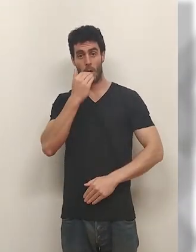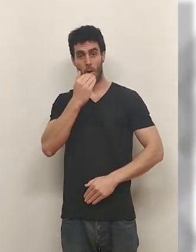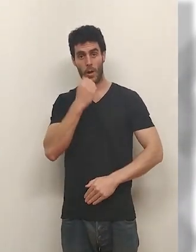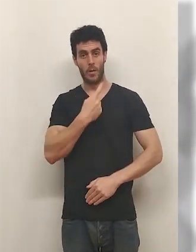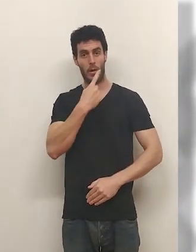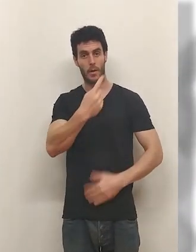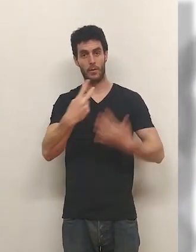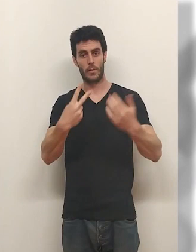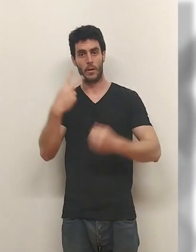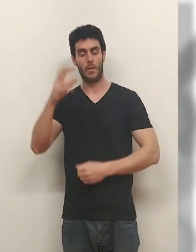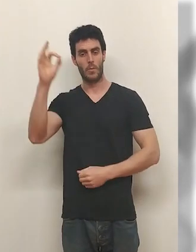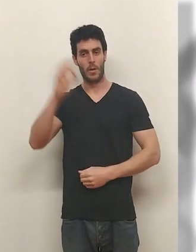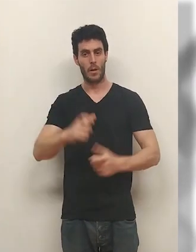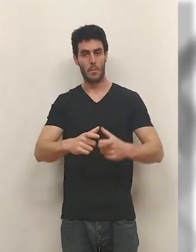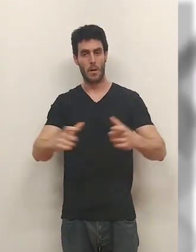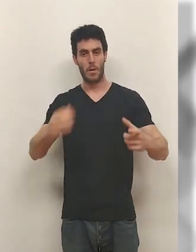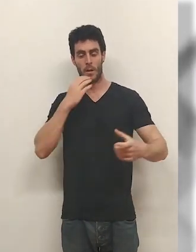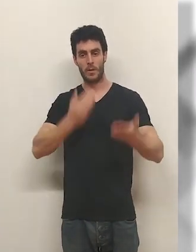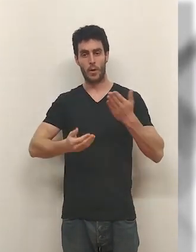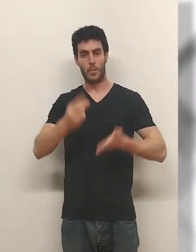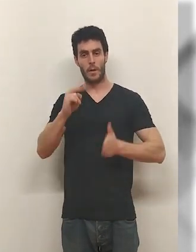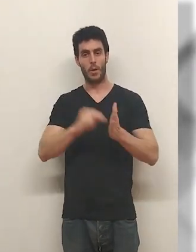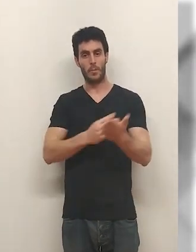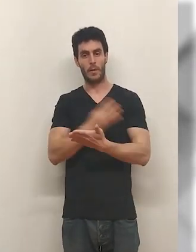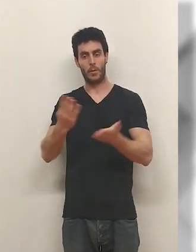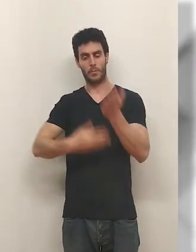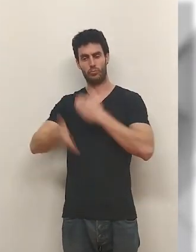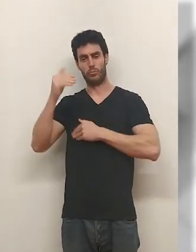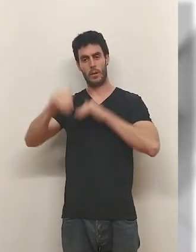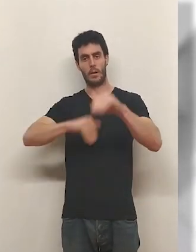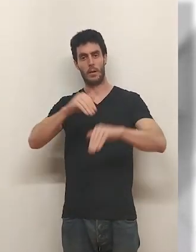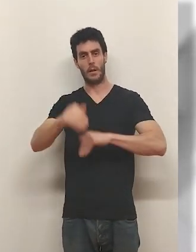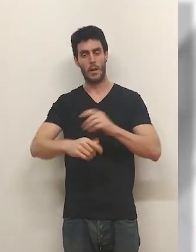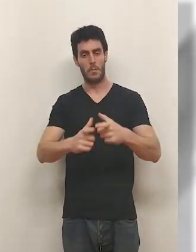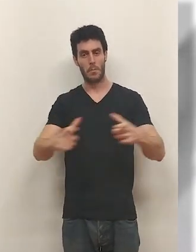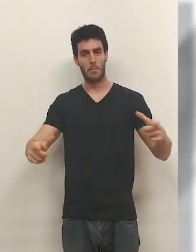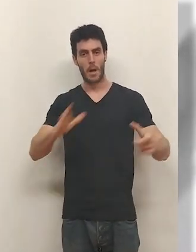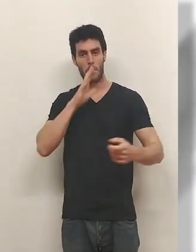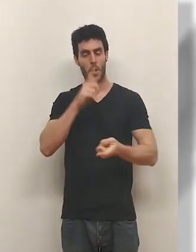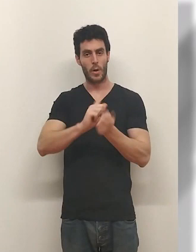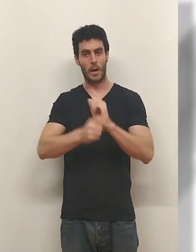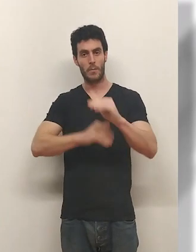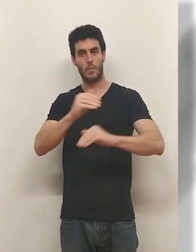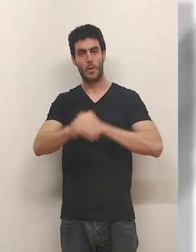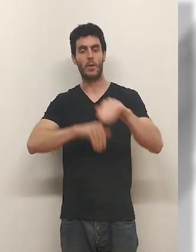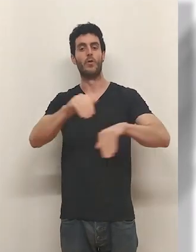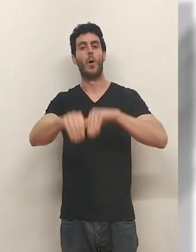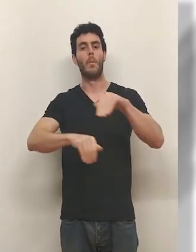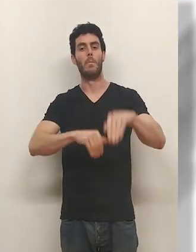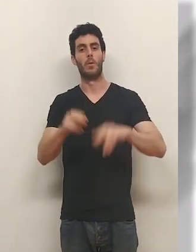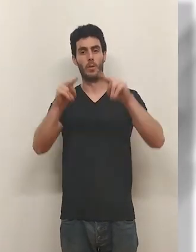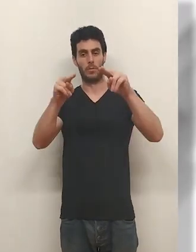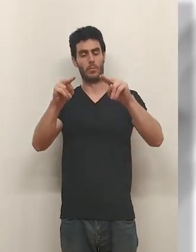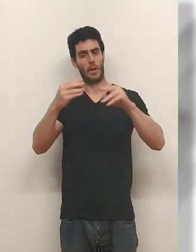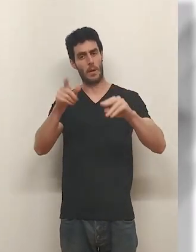crece un 172% respecto a las elecciones de 2019. Es un aumento que se explica por los cambios en el proceso del voto de los